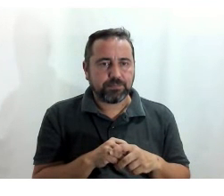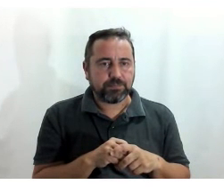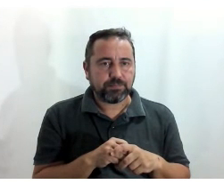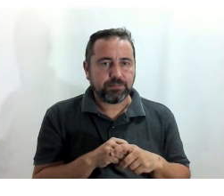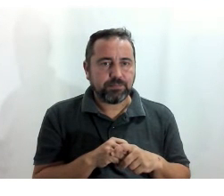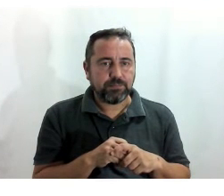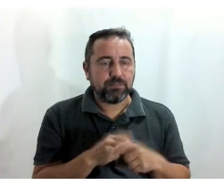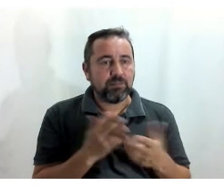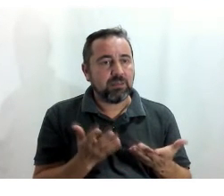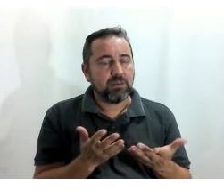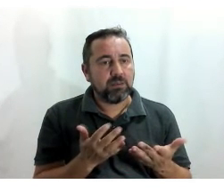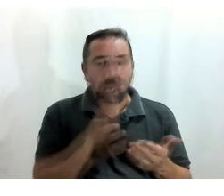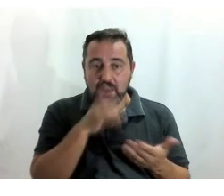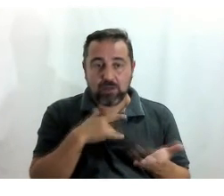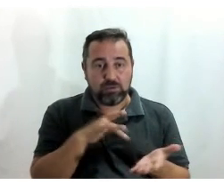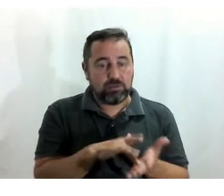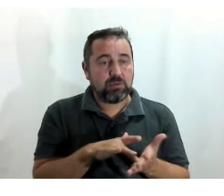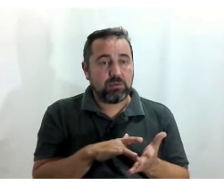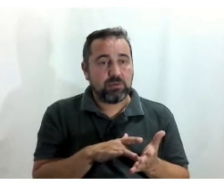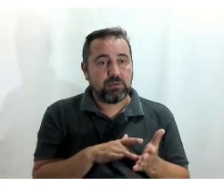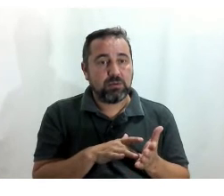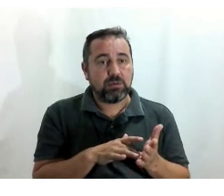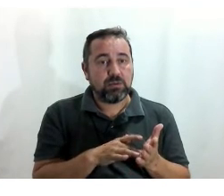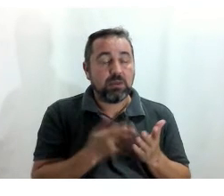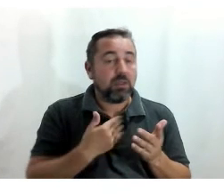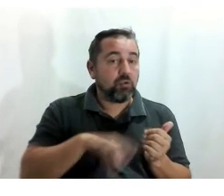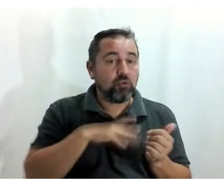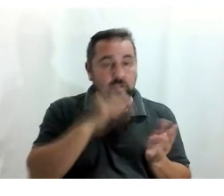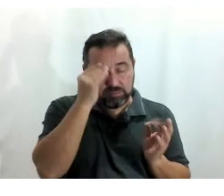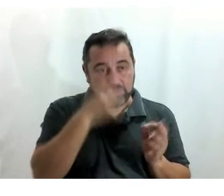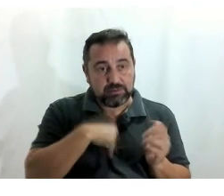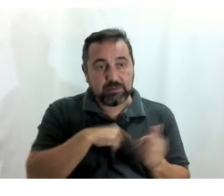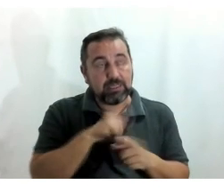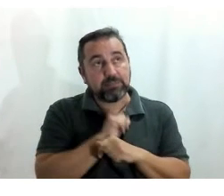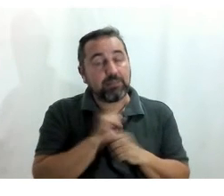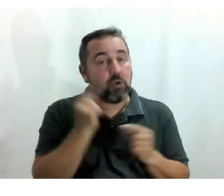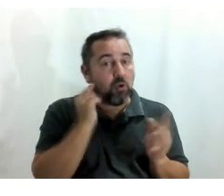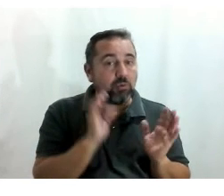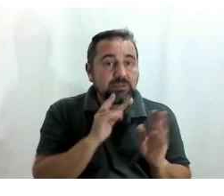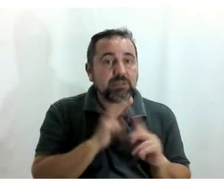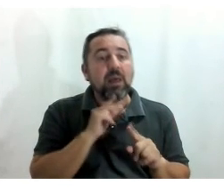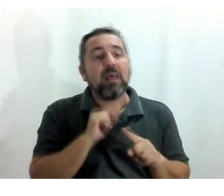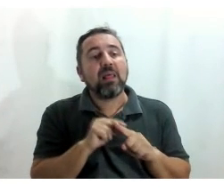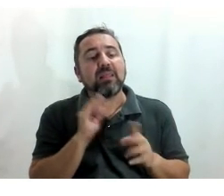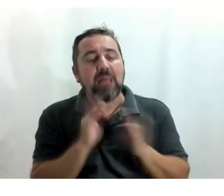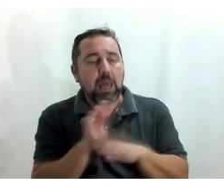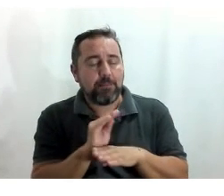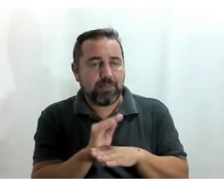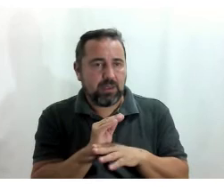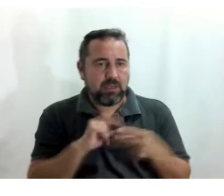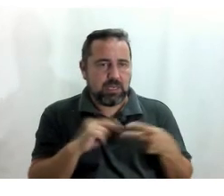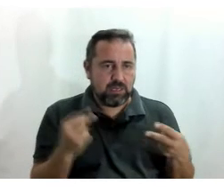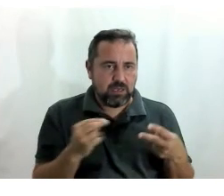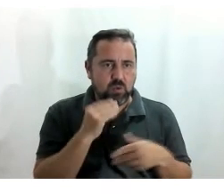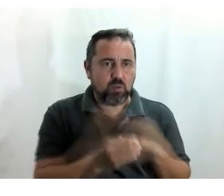Y hemos llegado a un punto que todos creo que esperan oír en terapia génica, que es la utilización